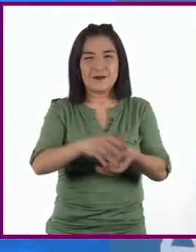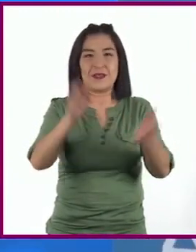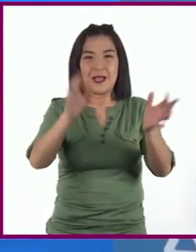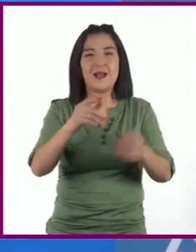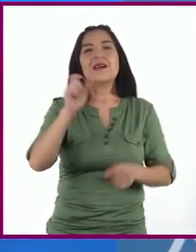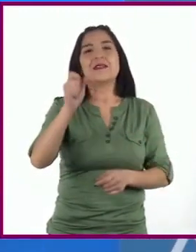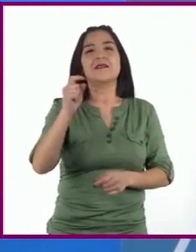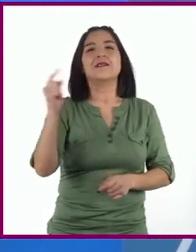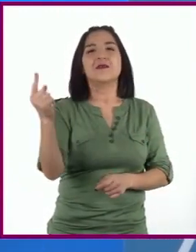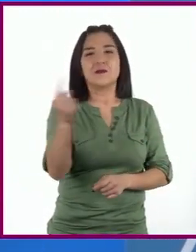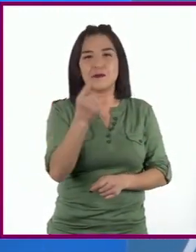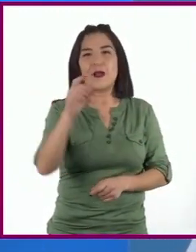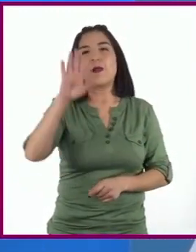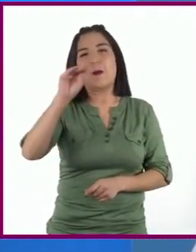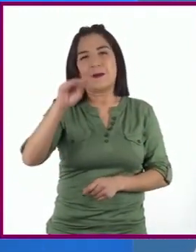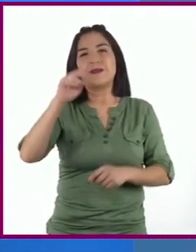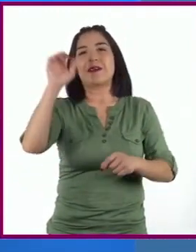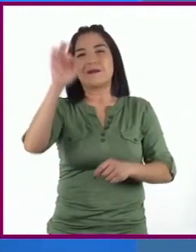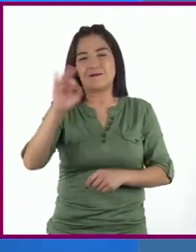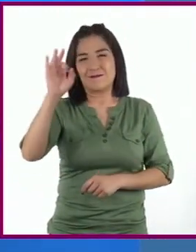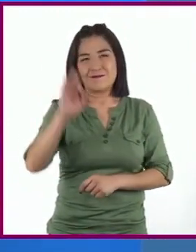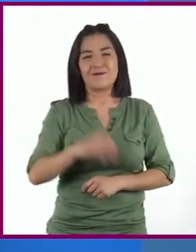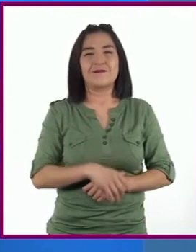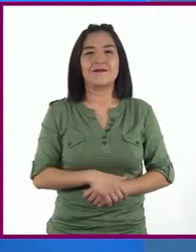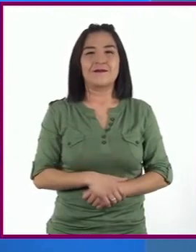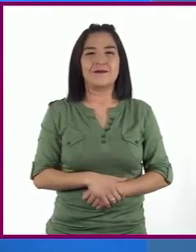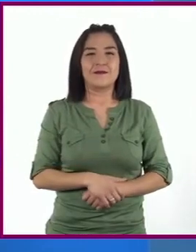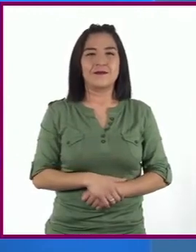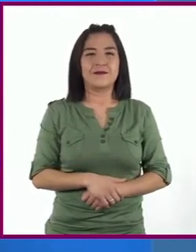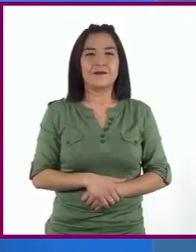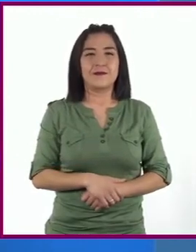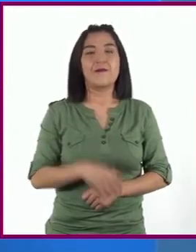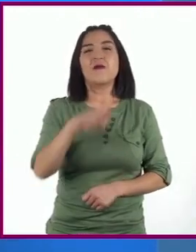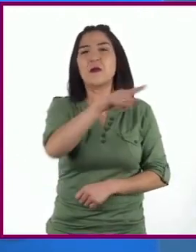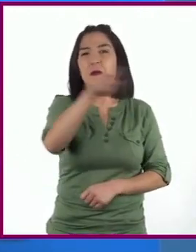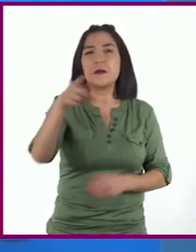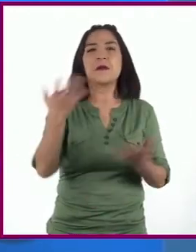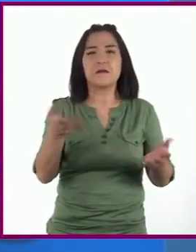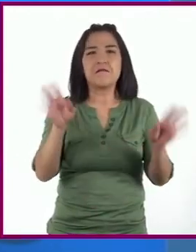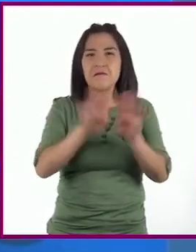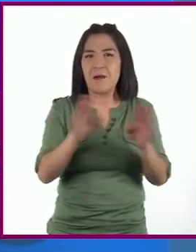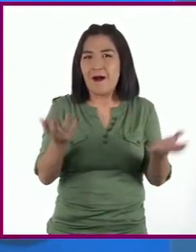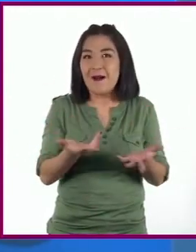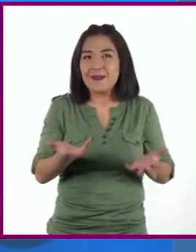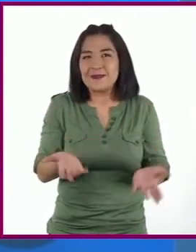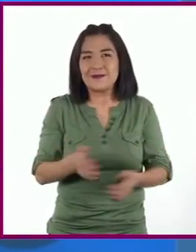haya rotado los 90 grados. ¿Y ustedes cómo lo hicieron?